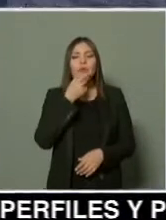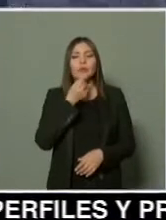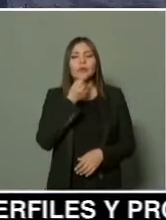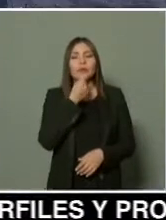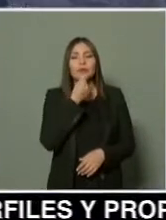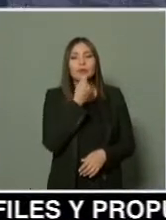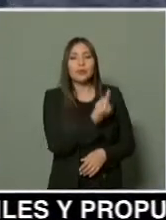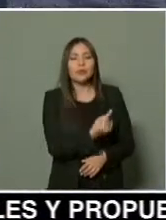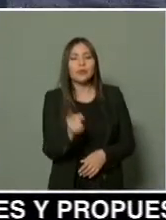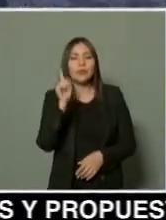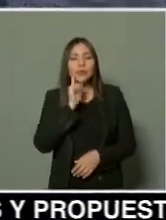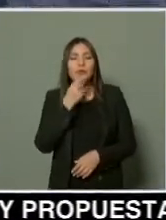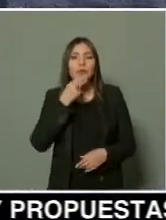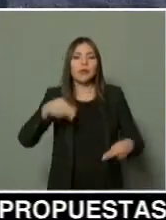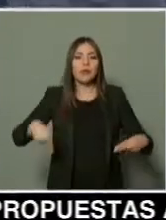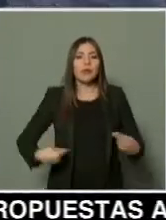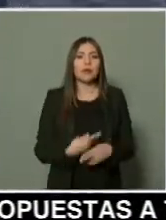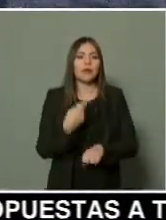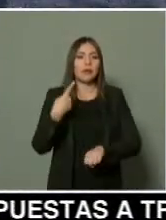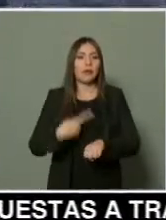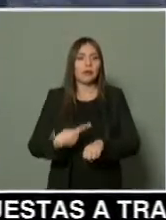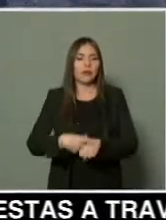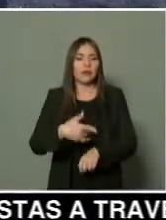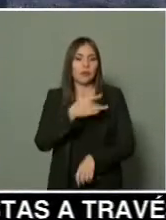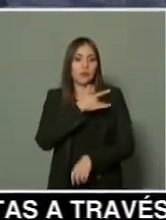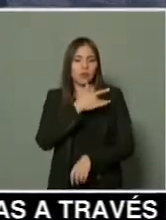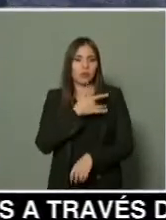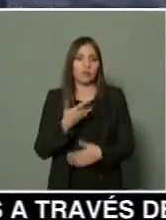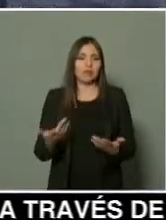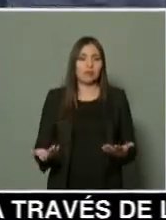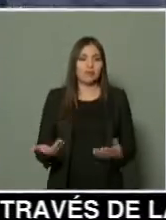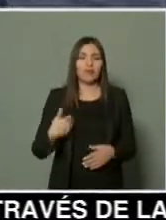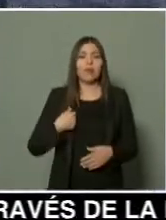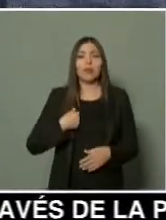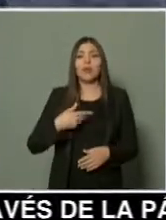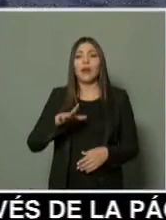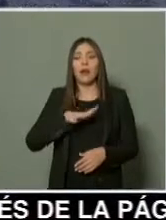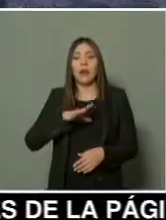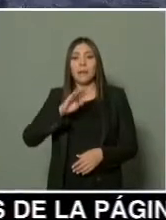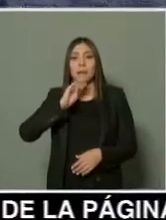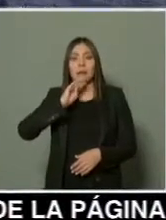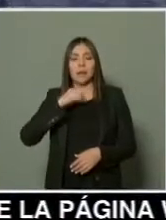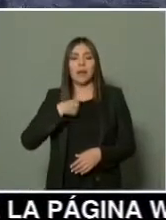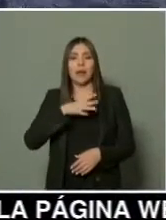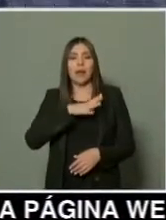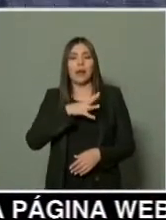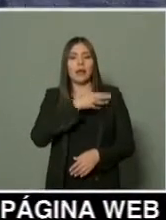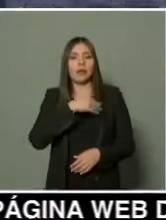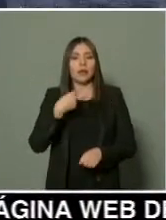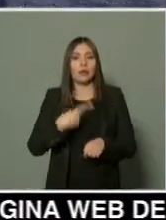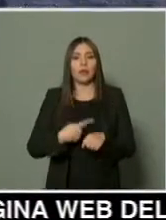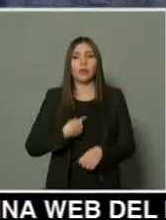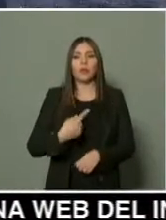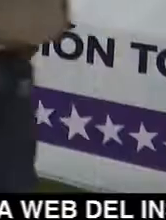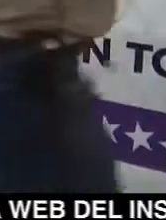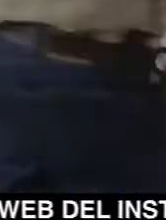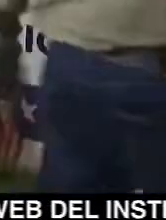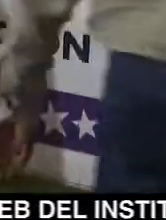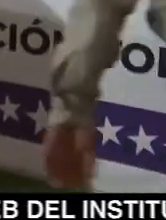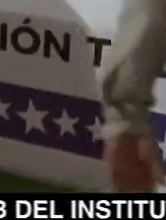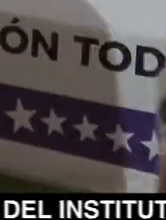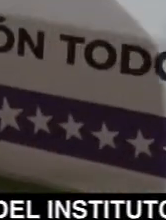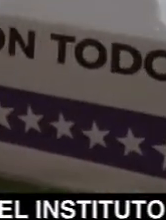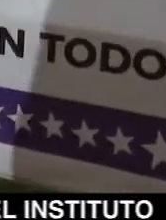de captación de aguas de lluvia y va a impulsar que cada peso de los impuestos entre a la mejora continua del agua. En